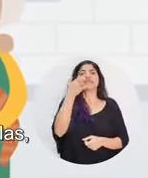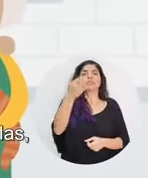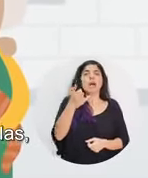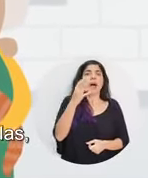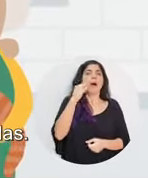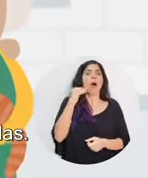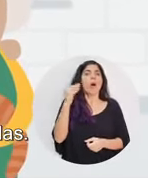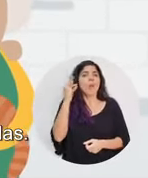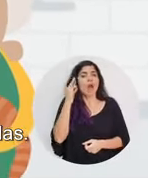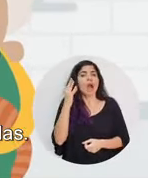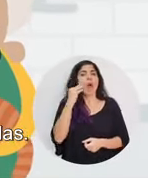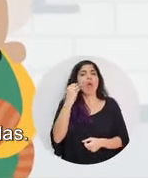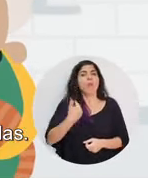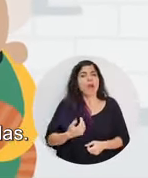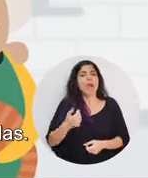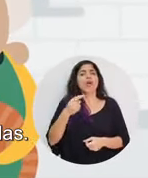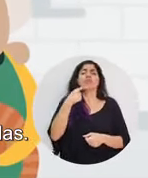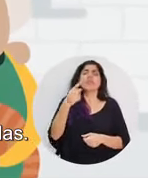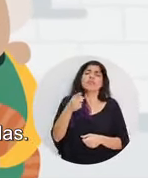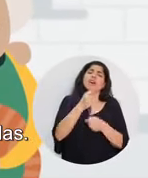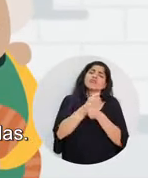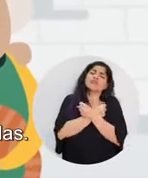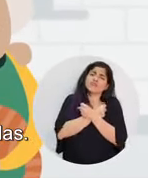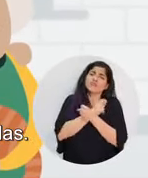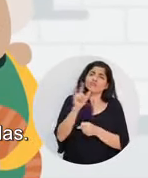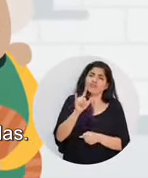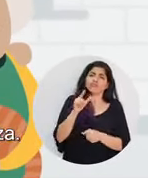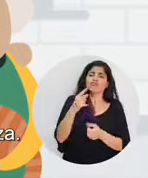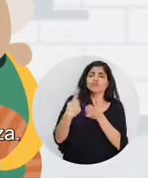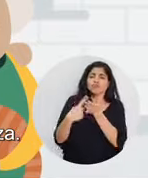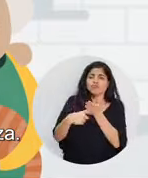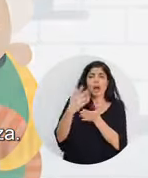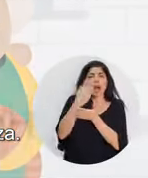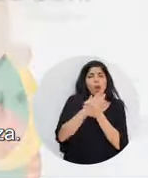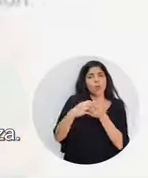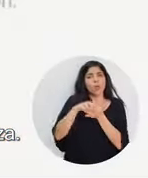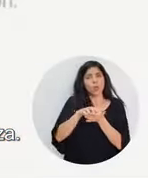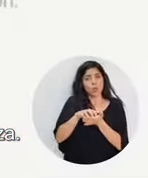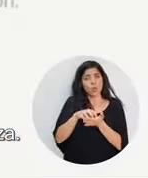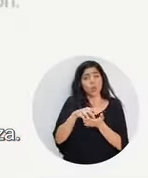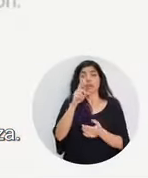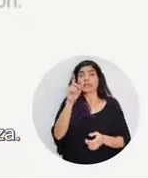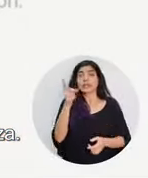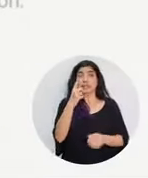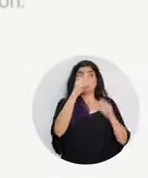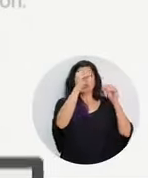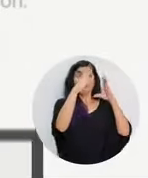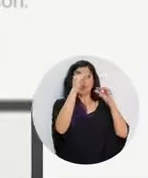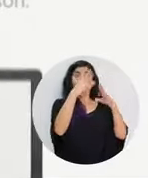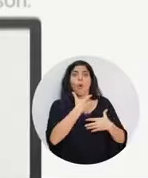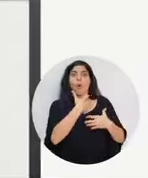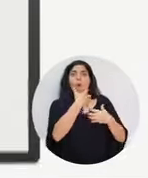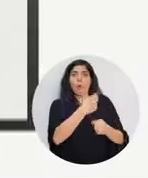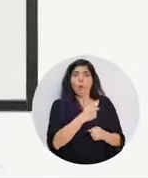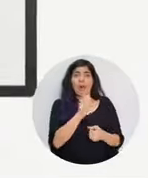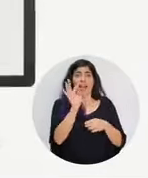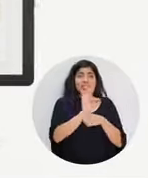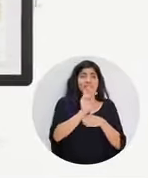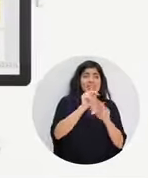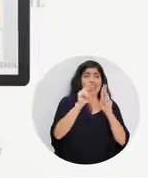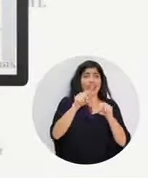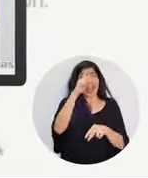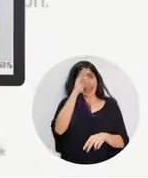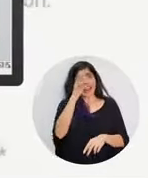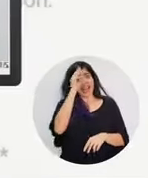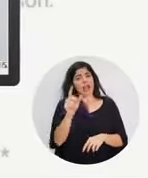o abuelas. Dígales que les aman y conversen sus dudas. Busque siempre información de confianza. No crea todo lo que ve en televisión